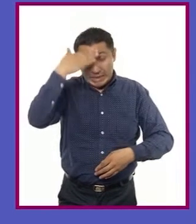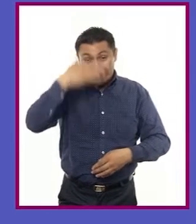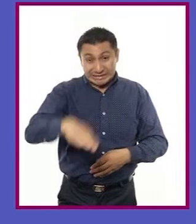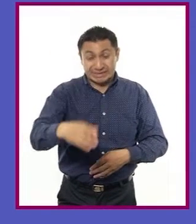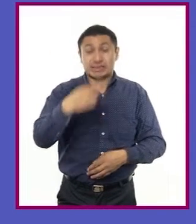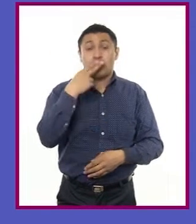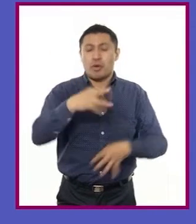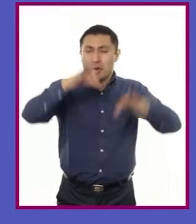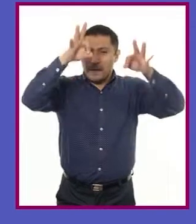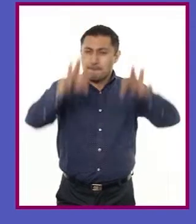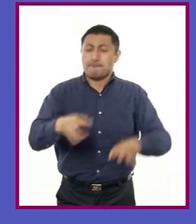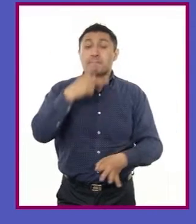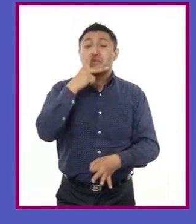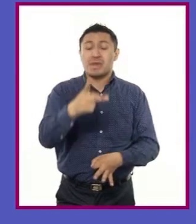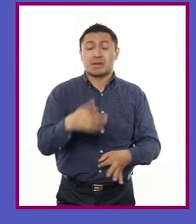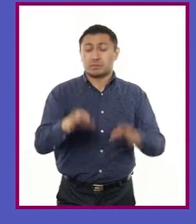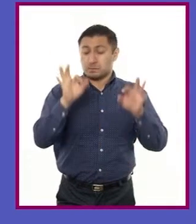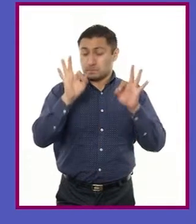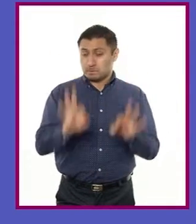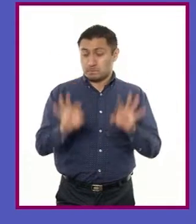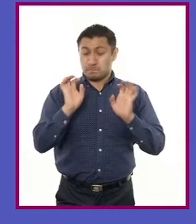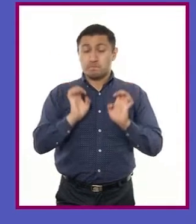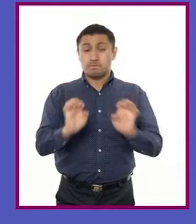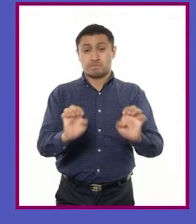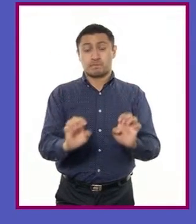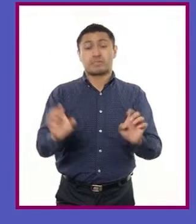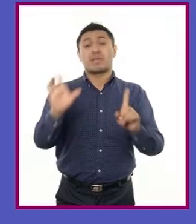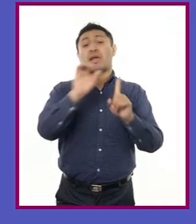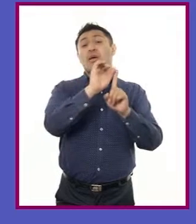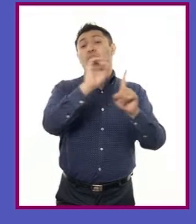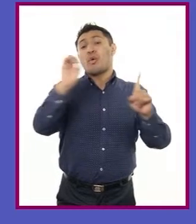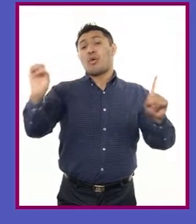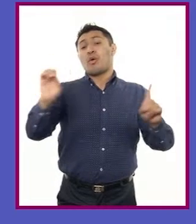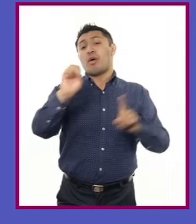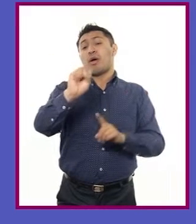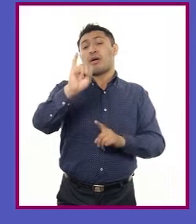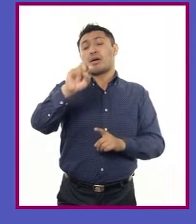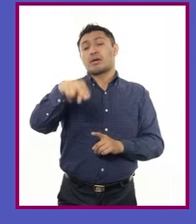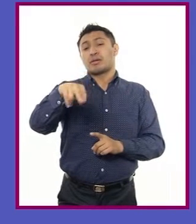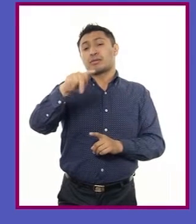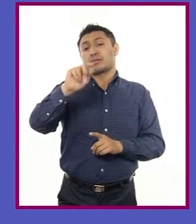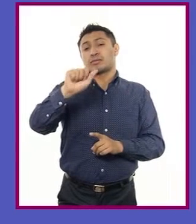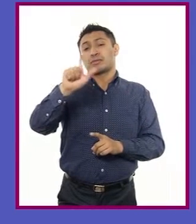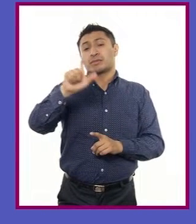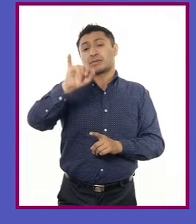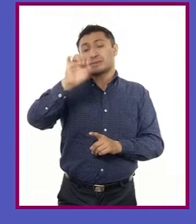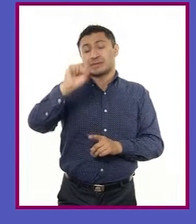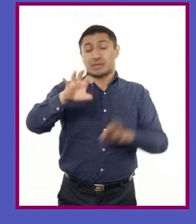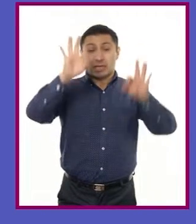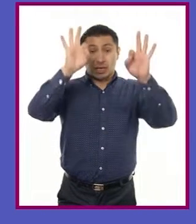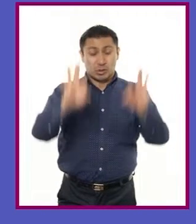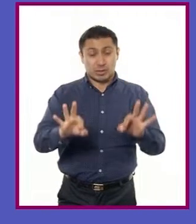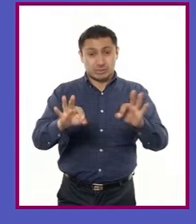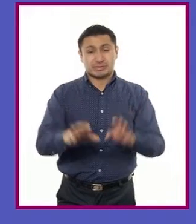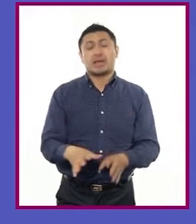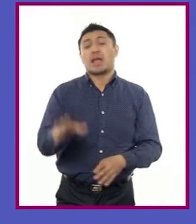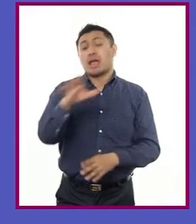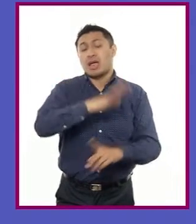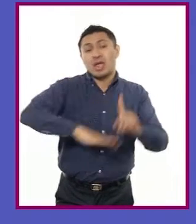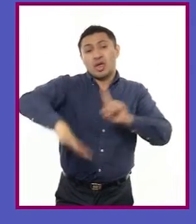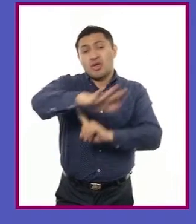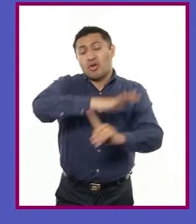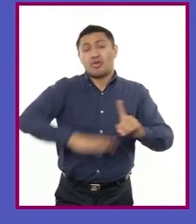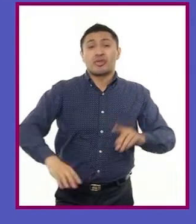propiedad, construir frases con sintaxis correcta. Se utiliza en ámbitos técnicos,